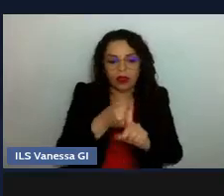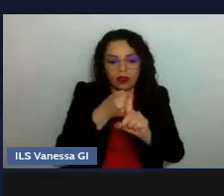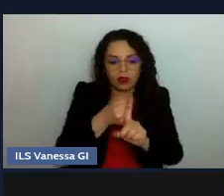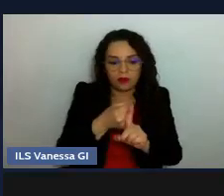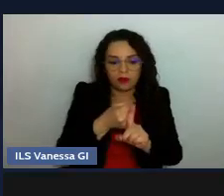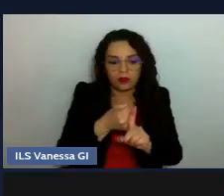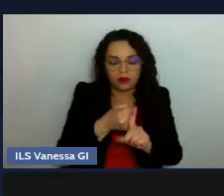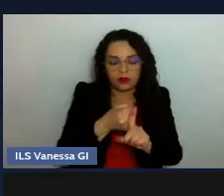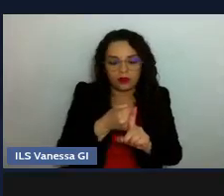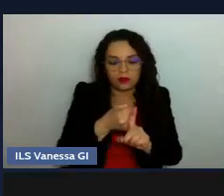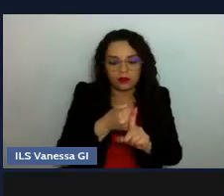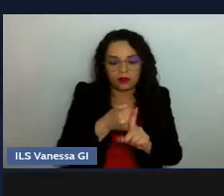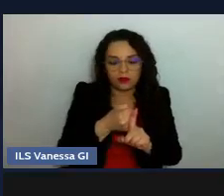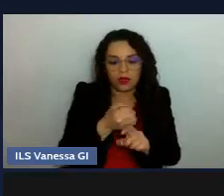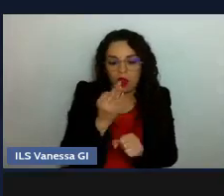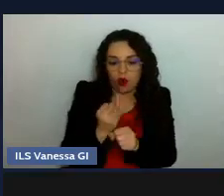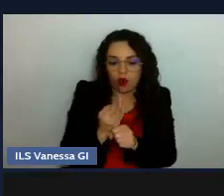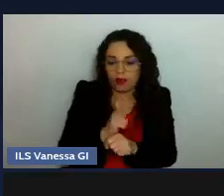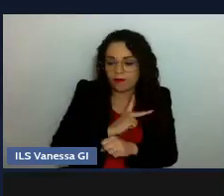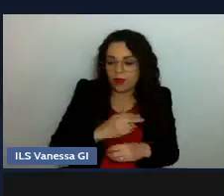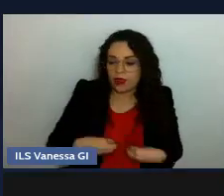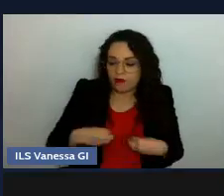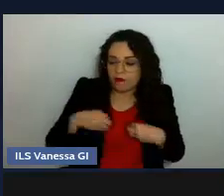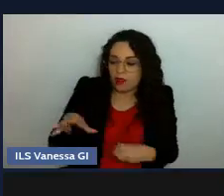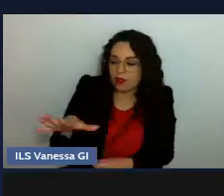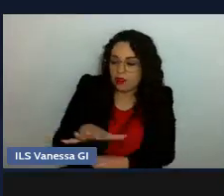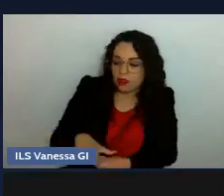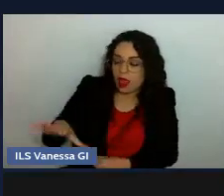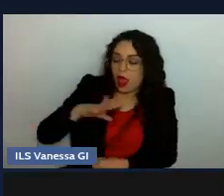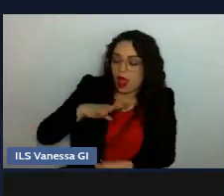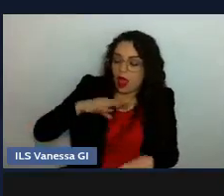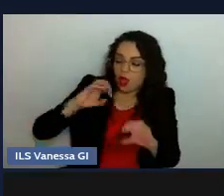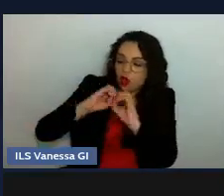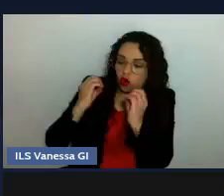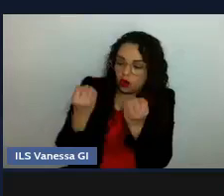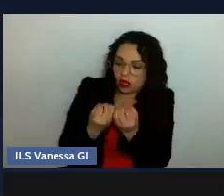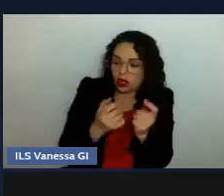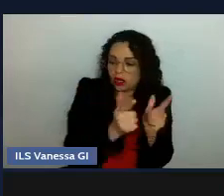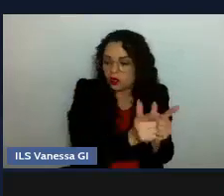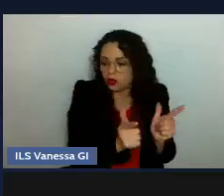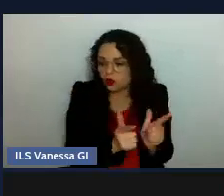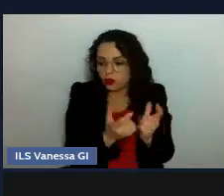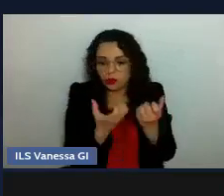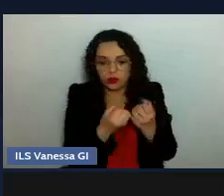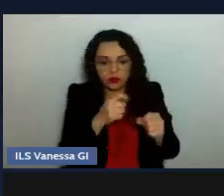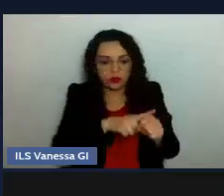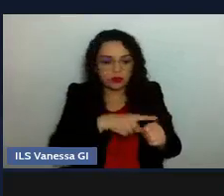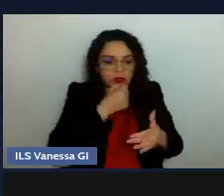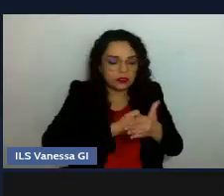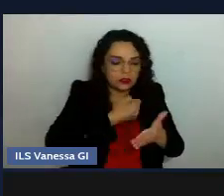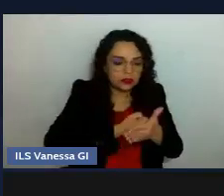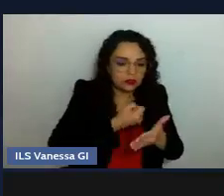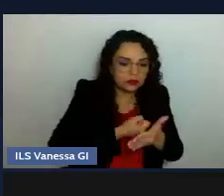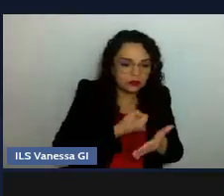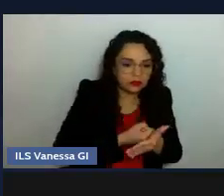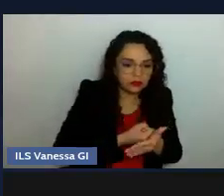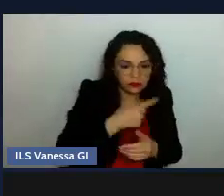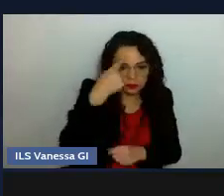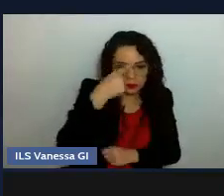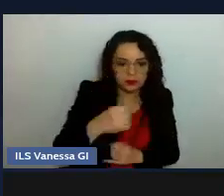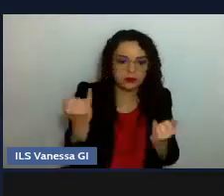vimos. La existencia de grupos y organizaciones sociales que buscan condiciones más